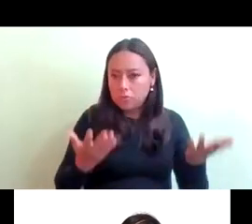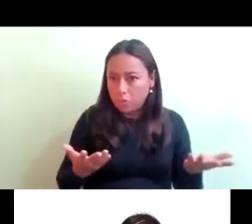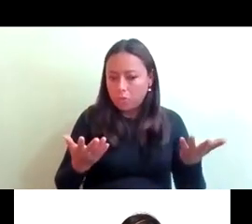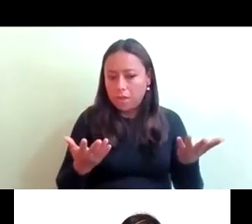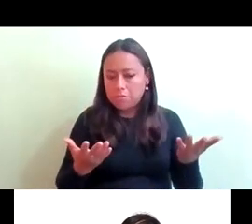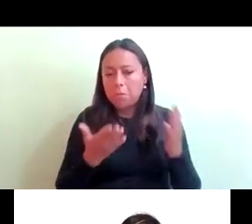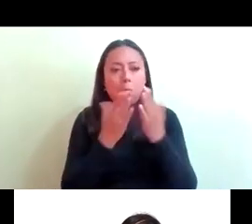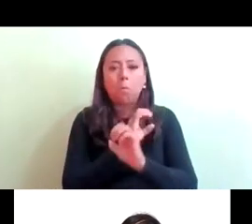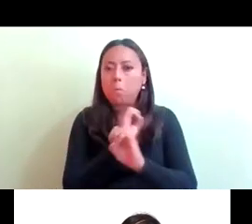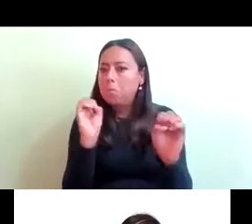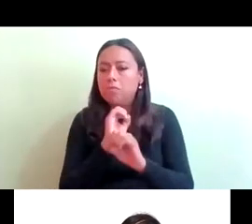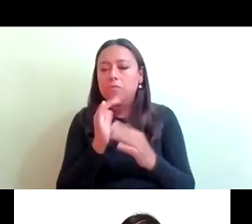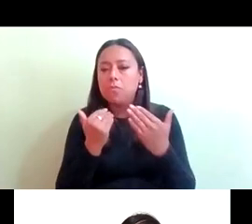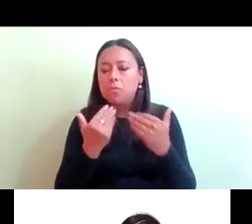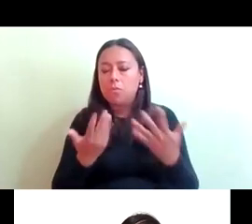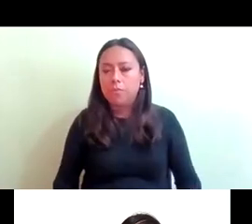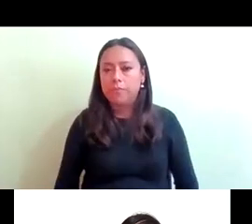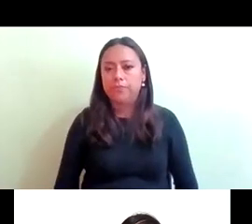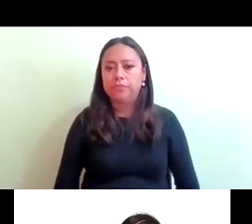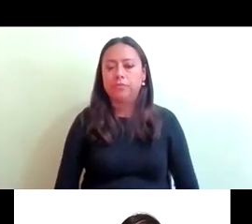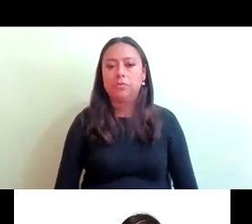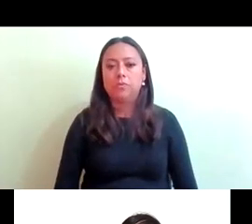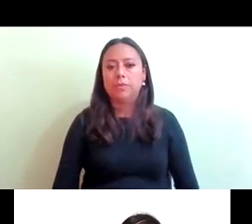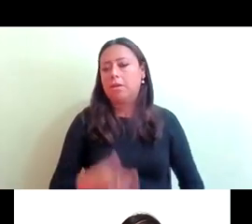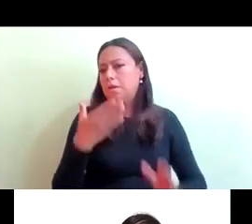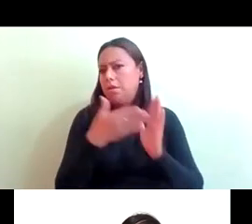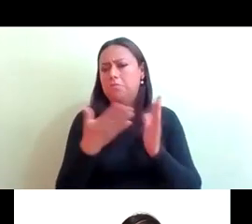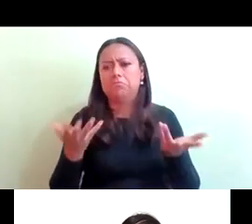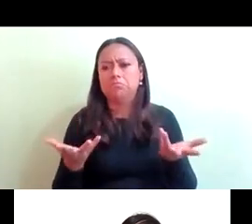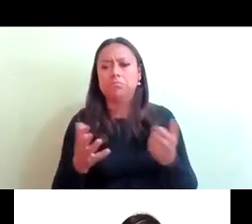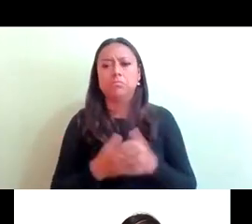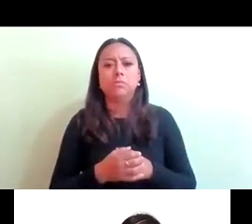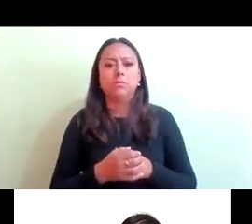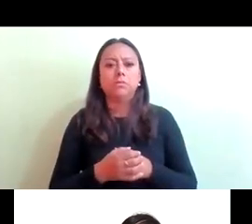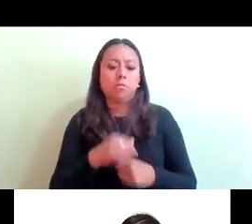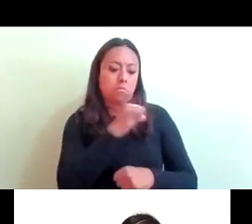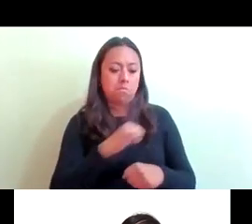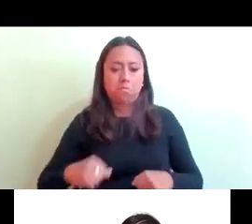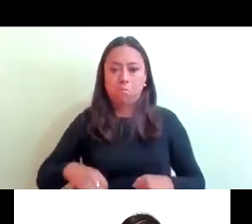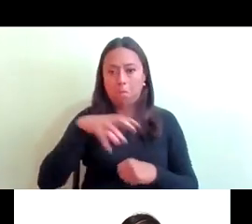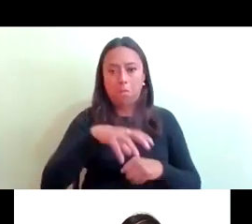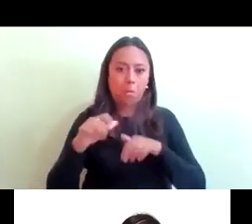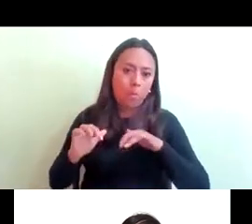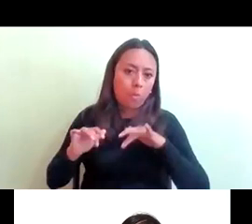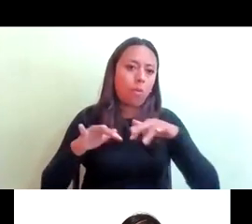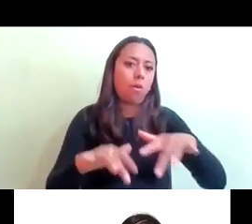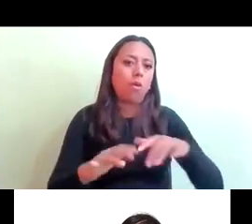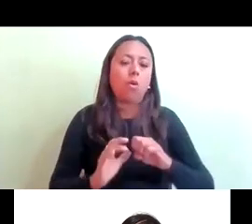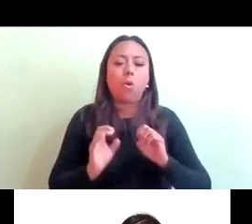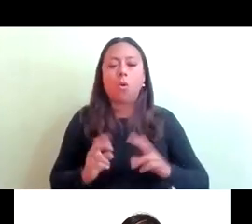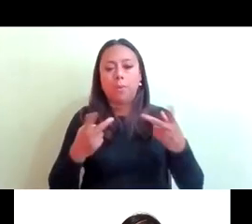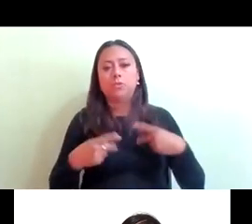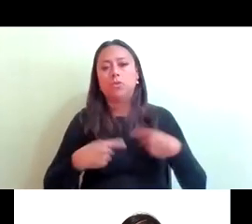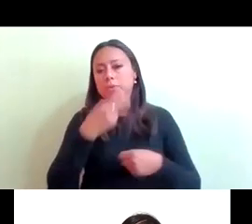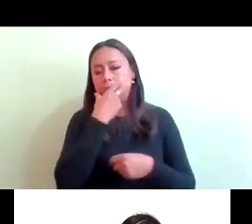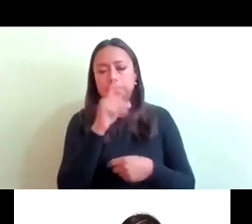dice que tendrá que hacer a toro pasado, sin la concurrencia de las alcaldías, sin la concurrencia de los legisladores,